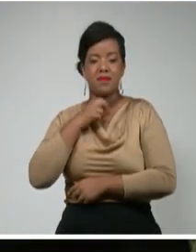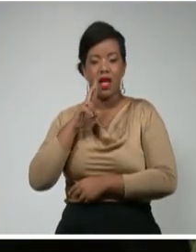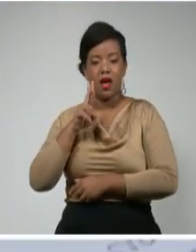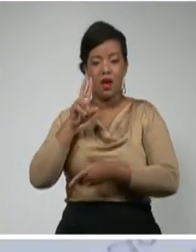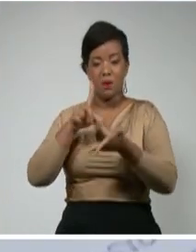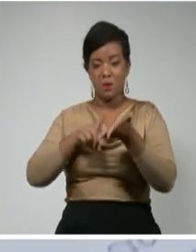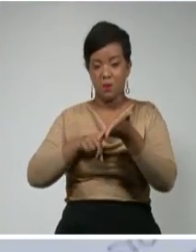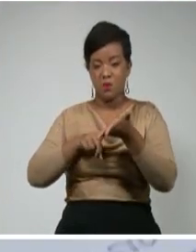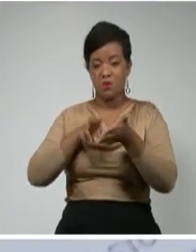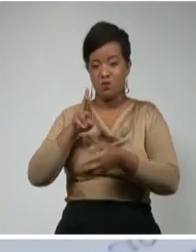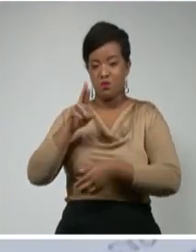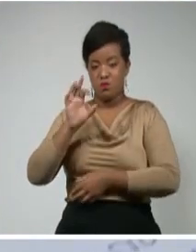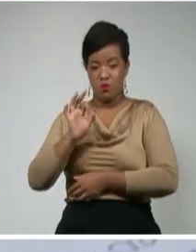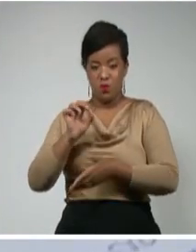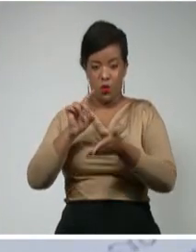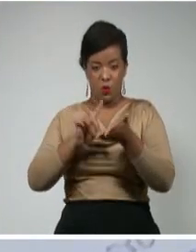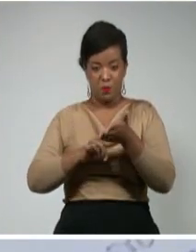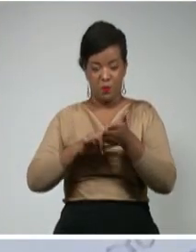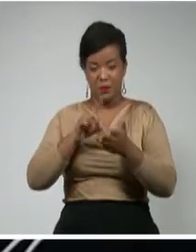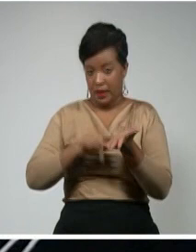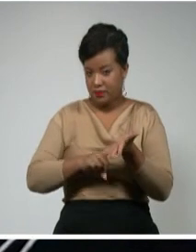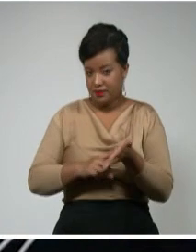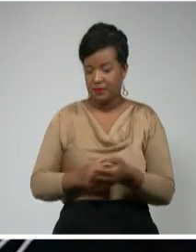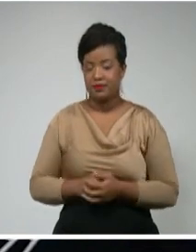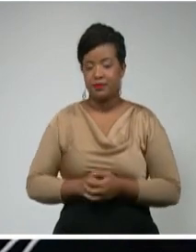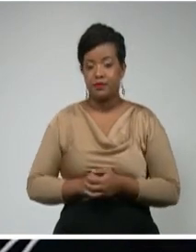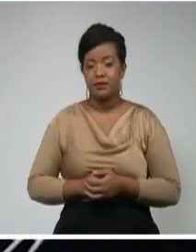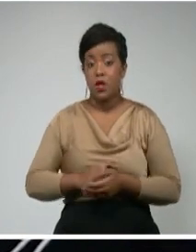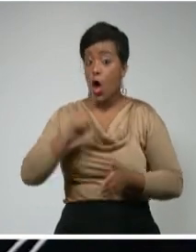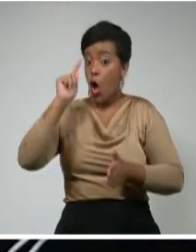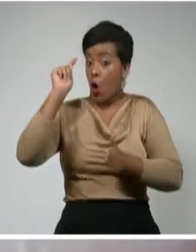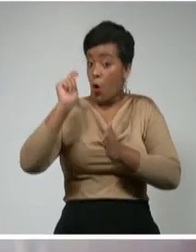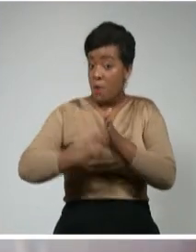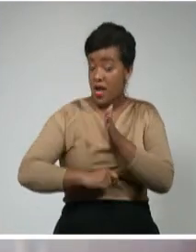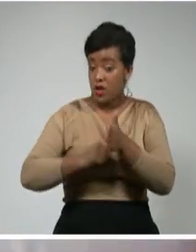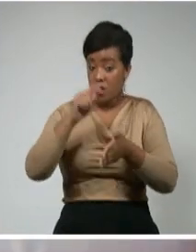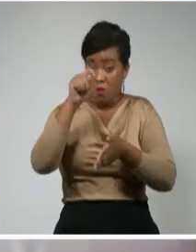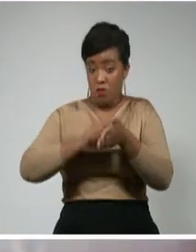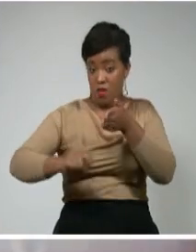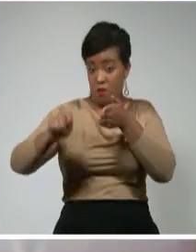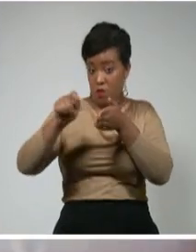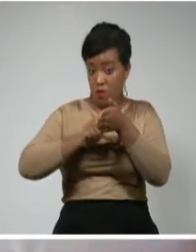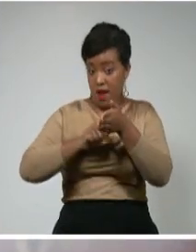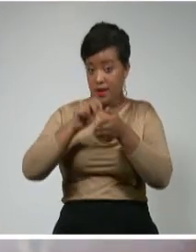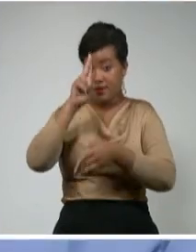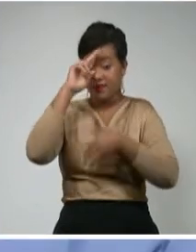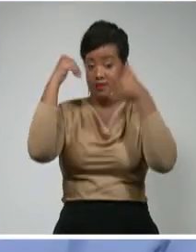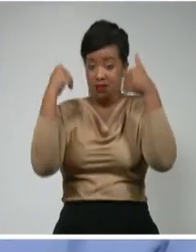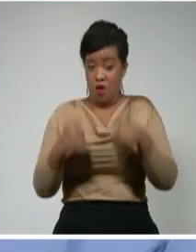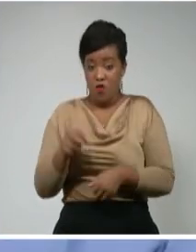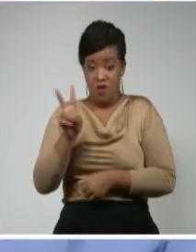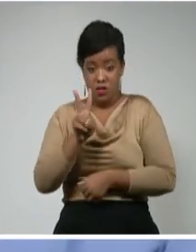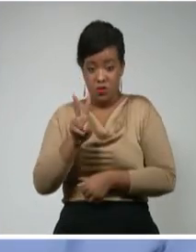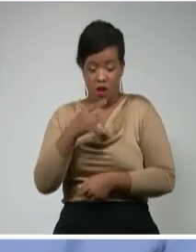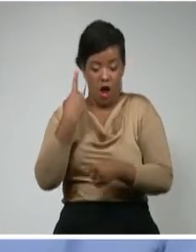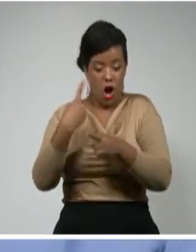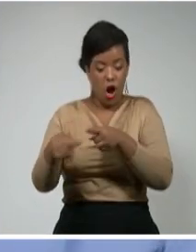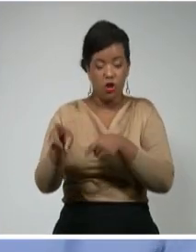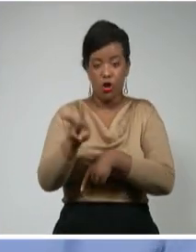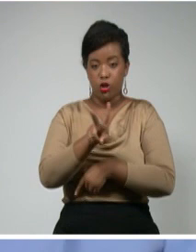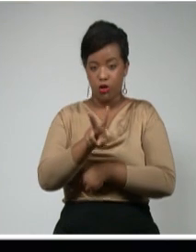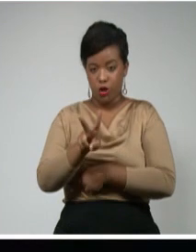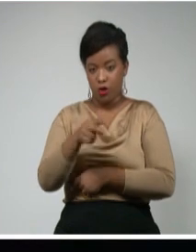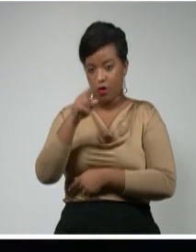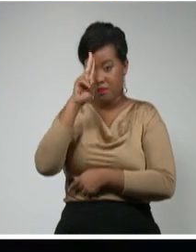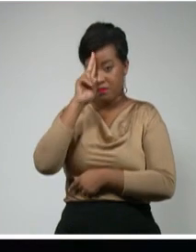Gracias a un convenio entre el Ministerio del Poder Popular para la Salud de Venezuela y dos instituciones cubanas, el Centro de